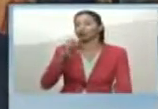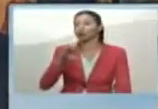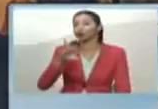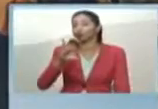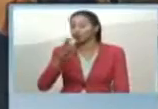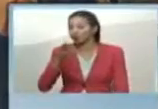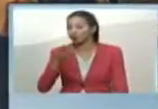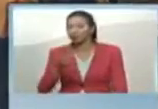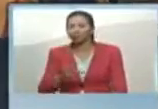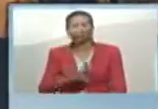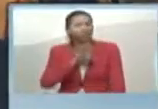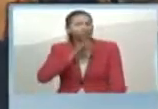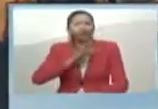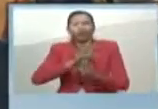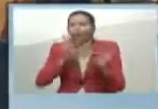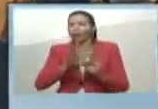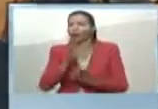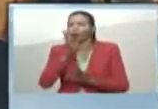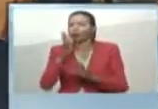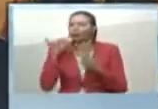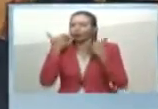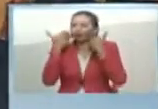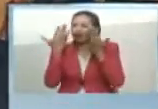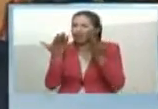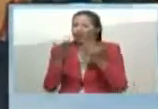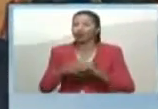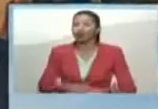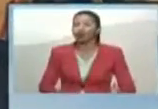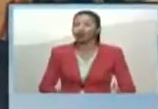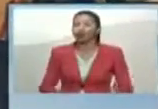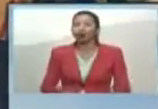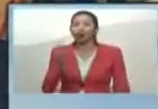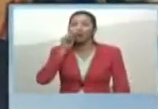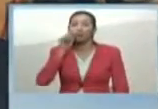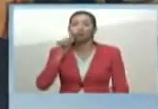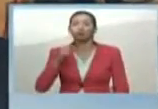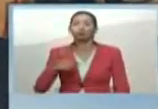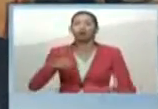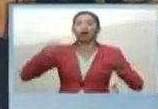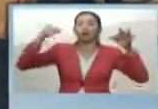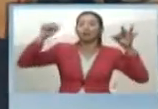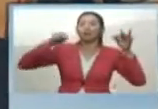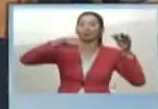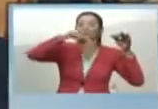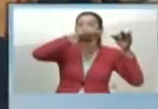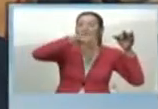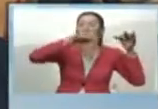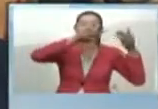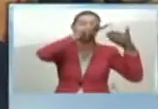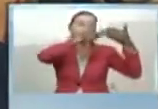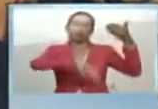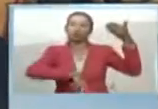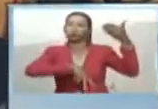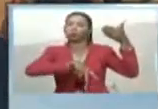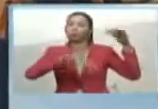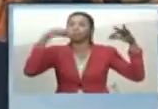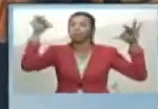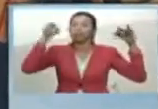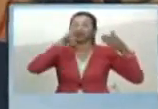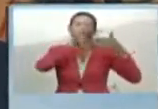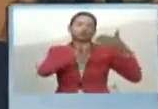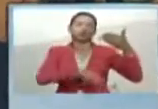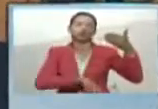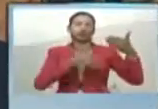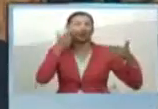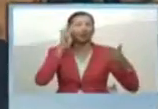infame, infausta, un dictador agarró un papel, lo leyó, yo creo que estaba vacío